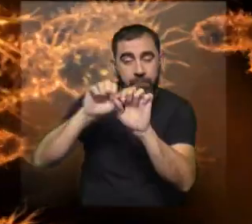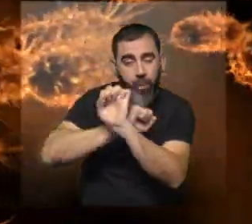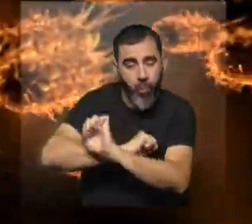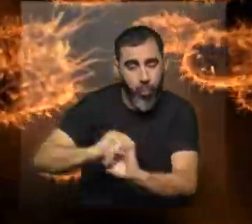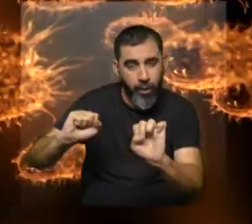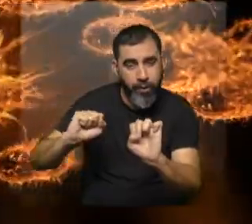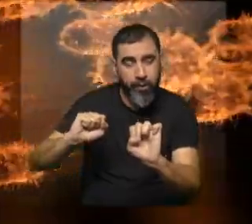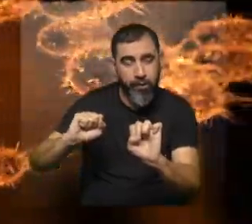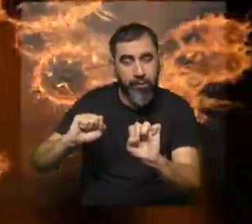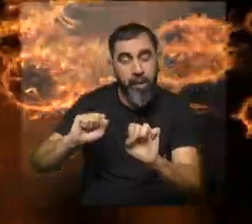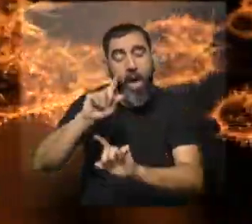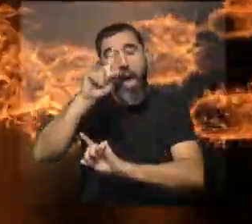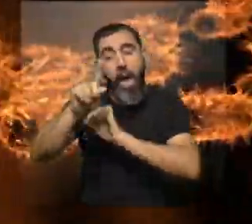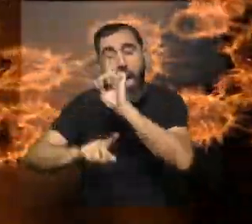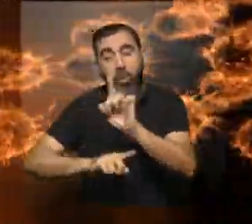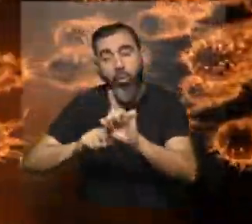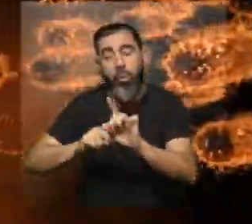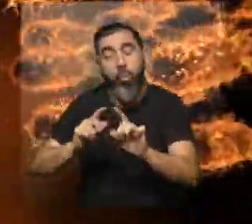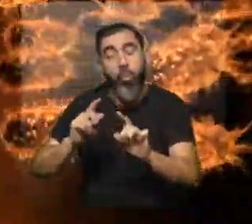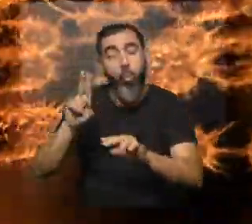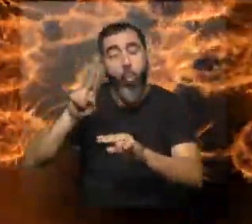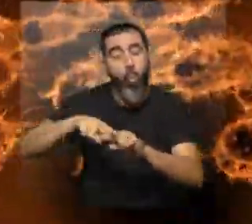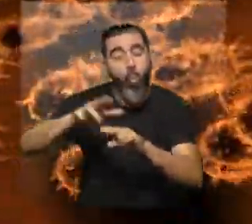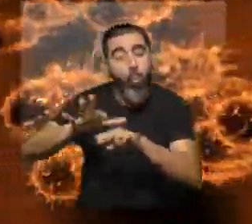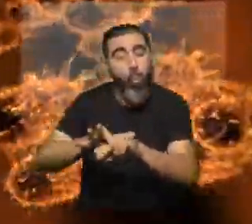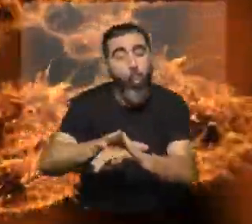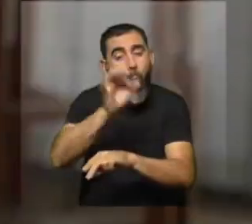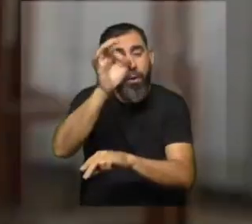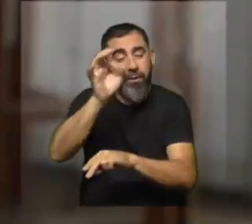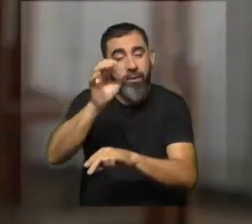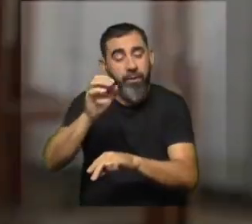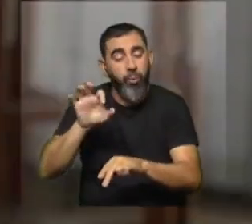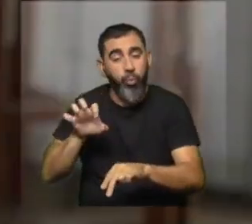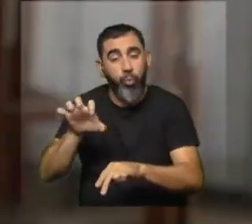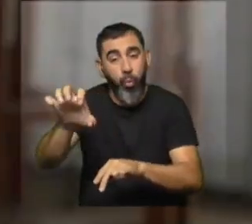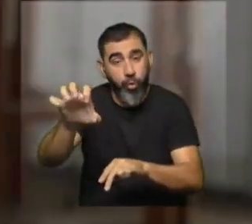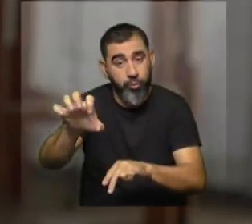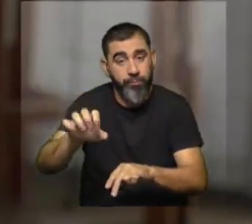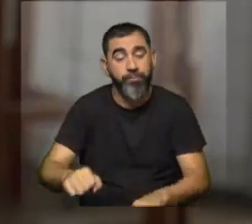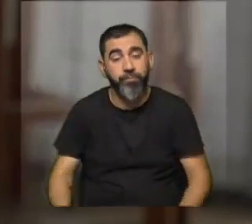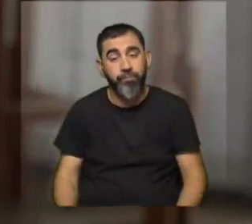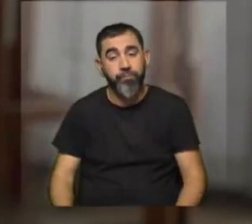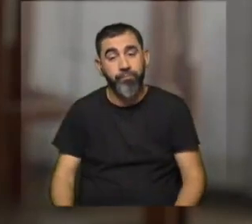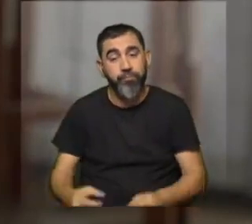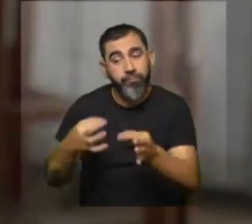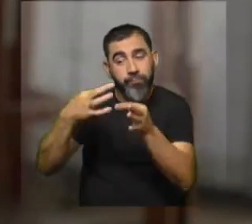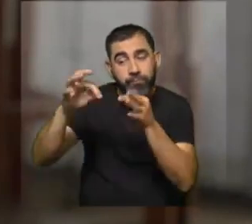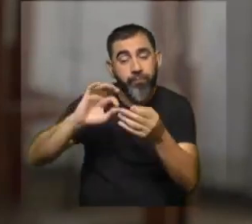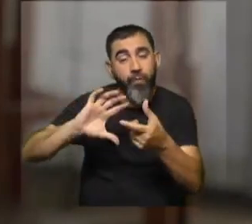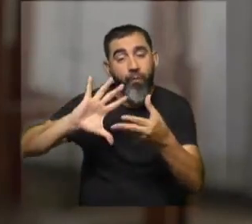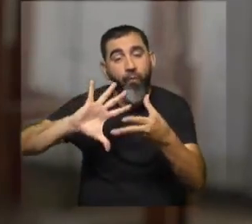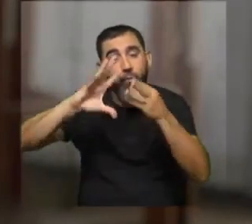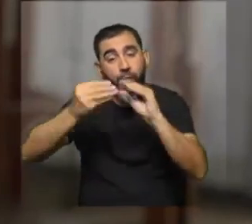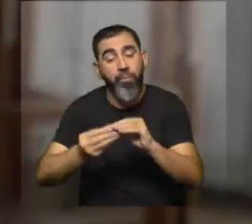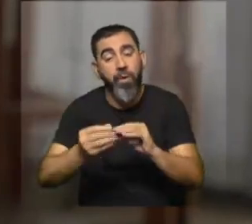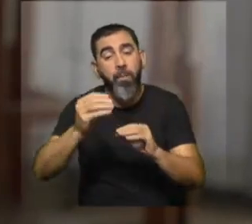inducir algunos tipos de muerte celular en algunas células tumorales, nosotros describimos un mecanismo puntual que es